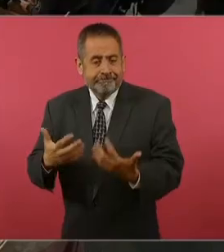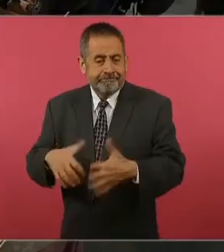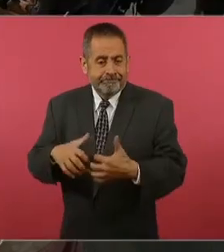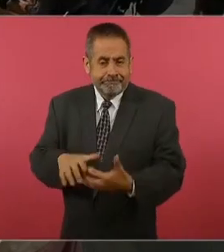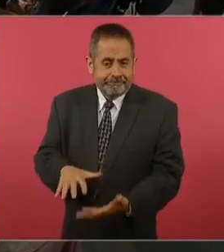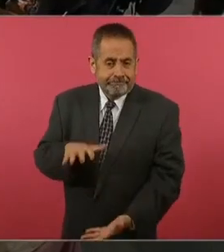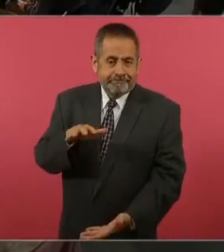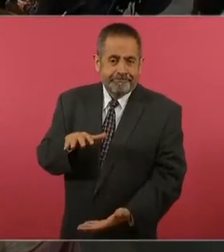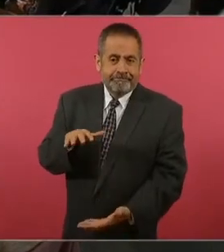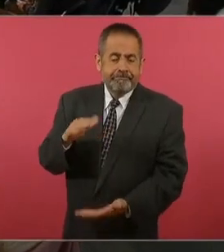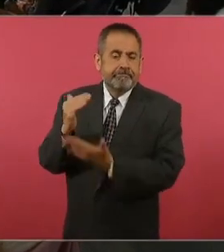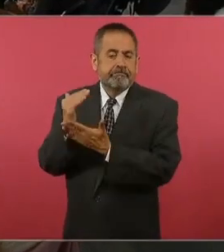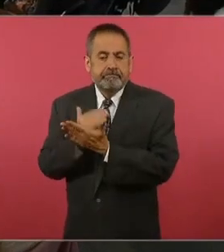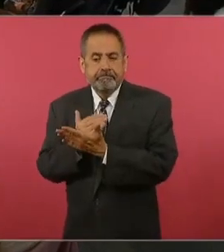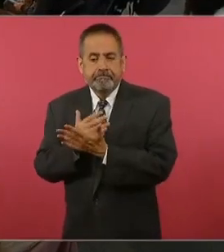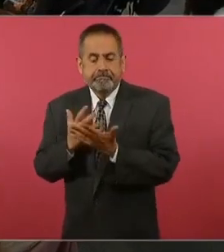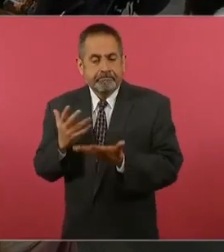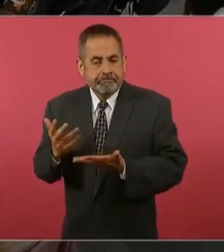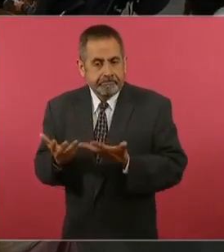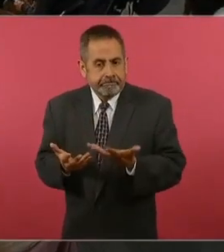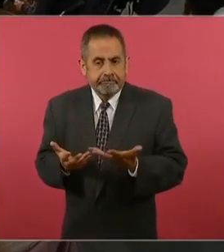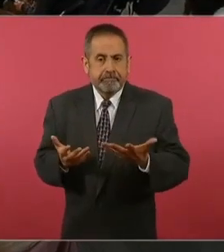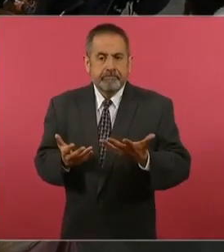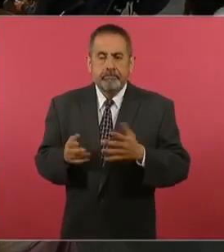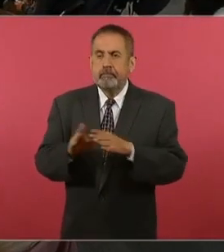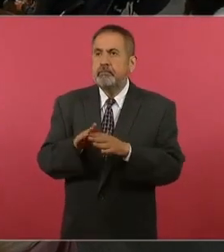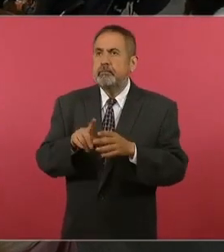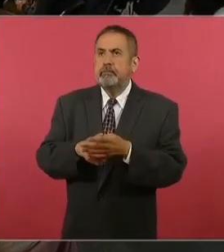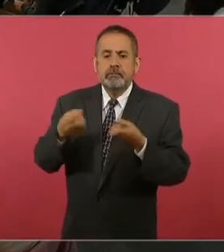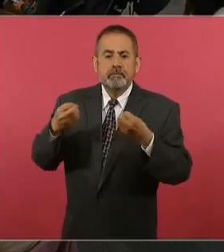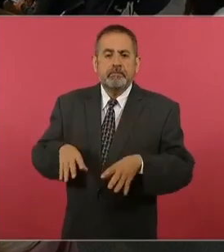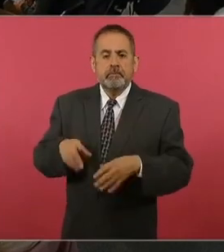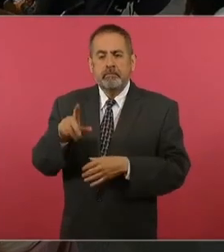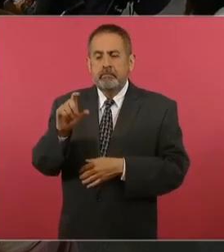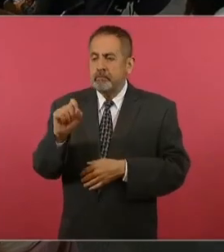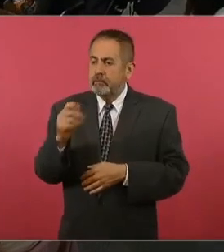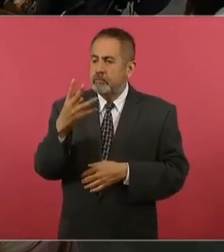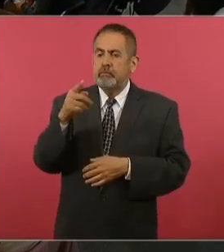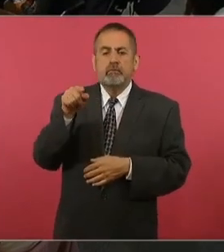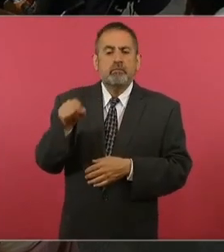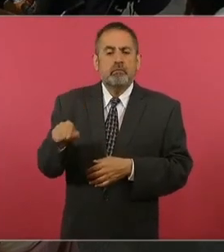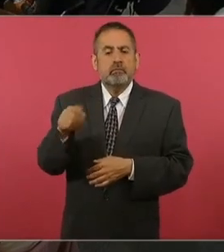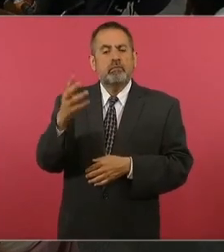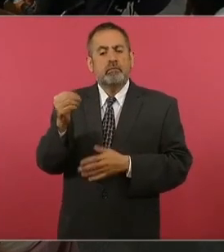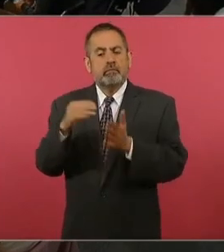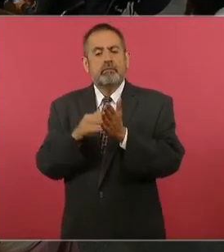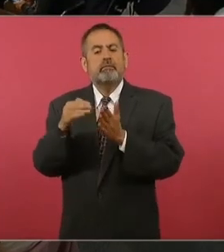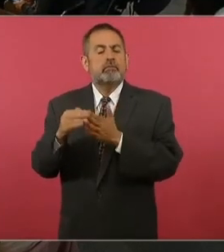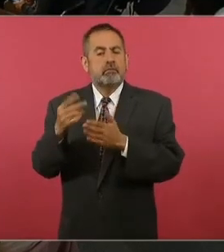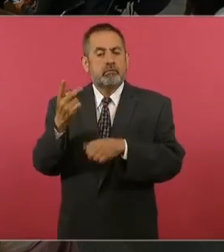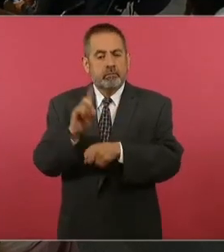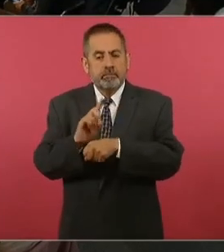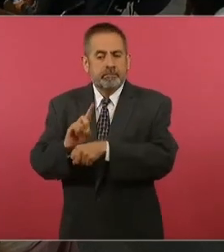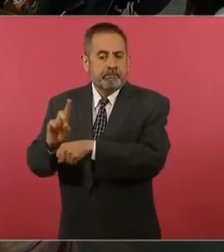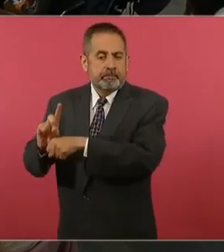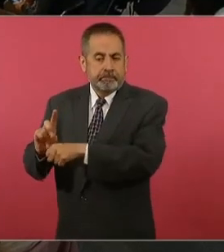que tendría un costo de 24.9 millones por